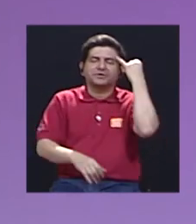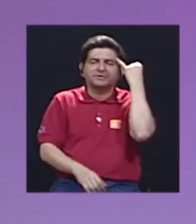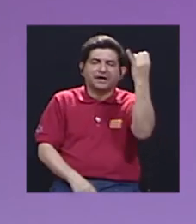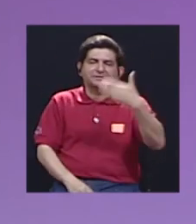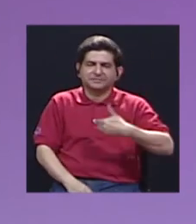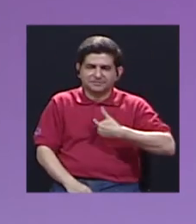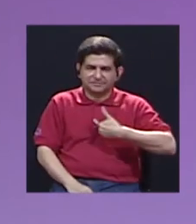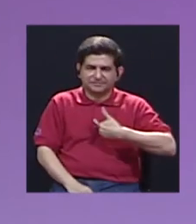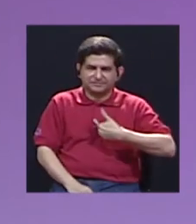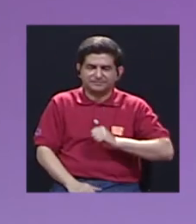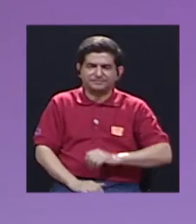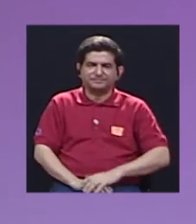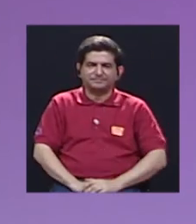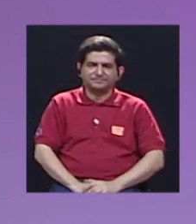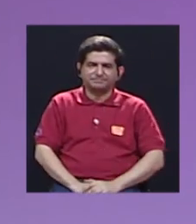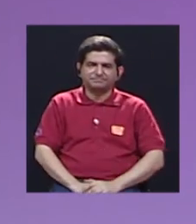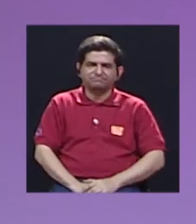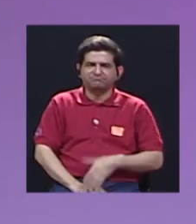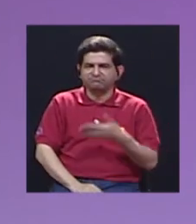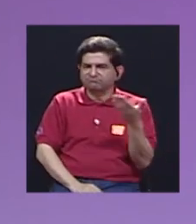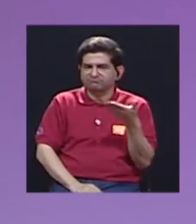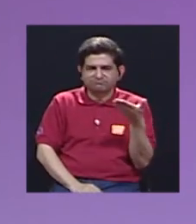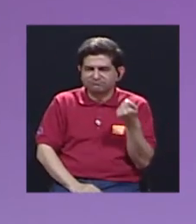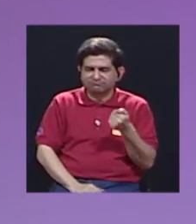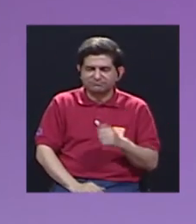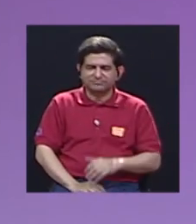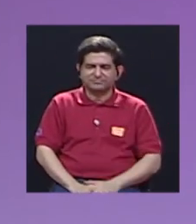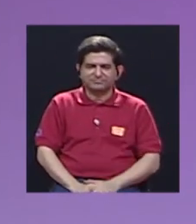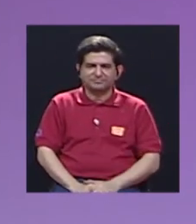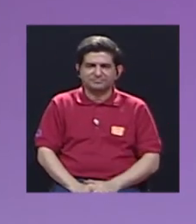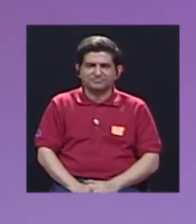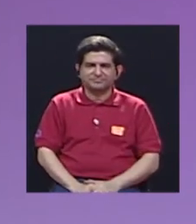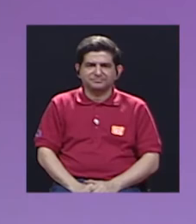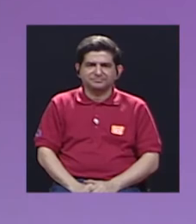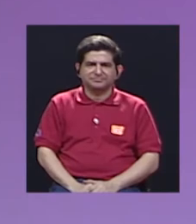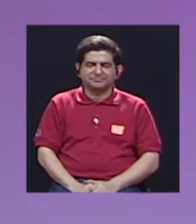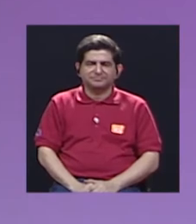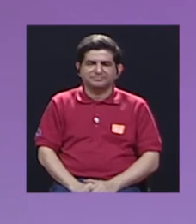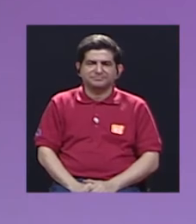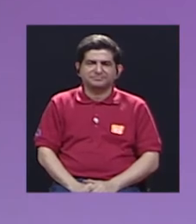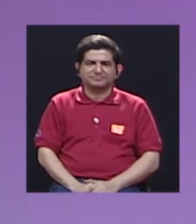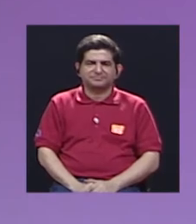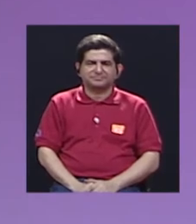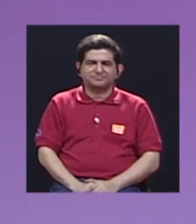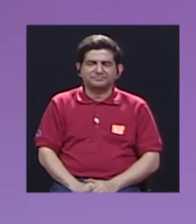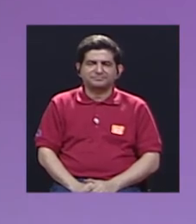iniciativa es que es